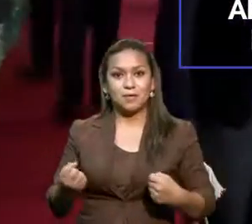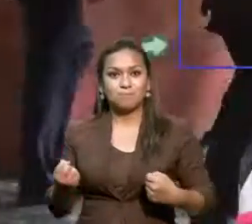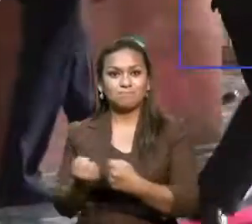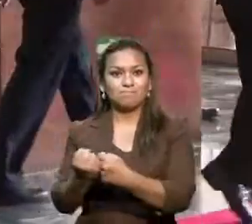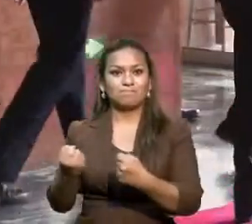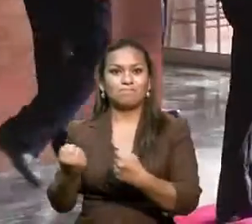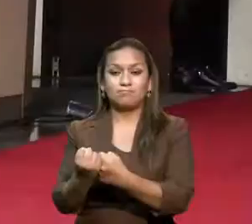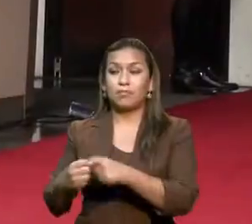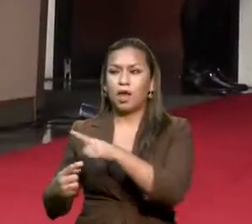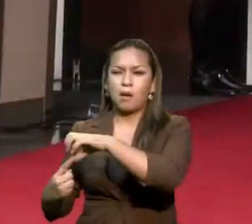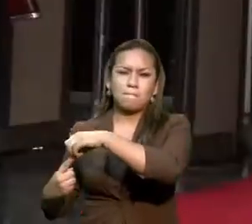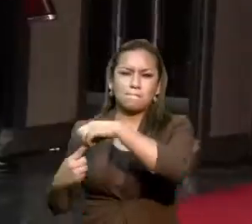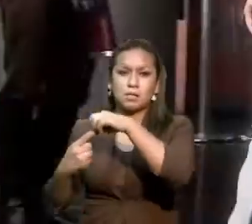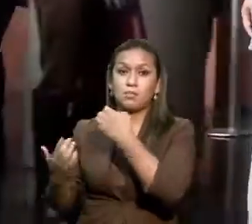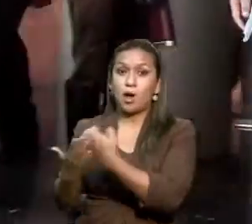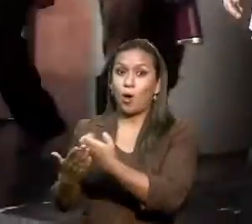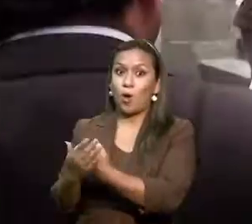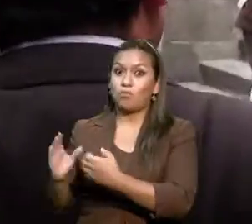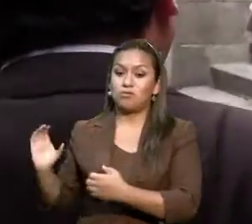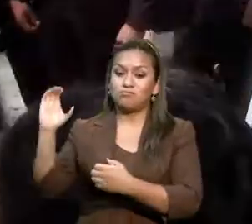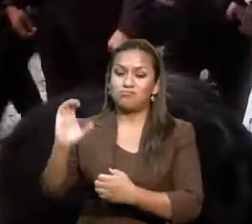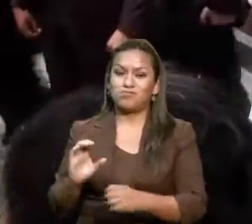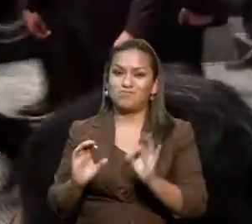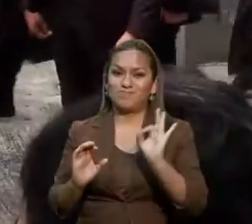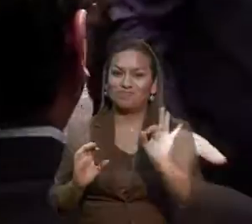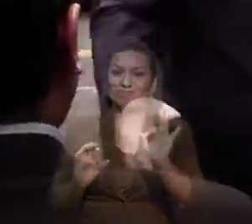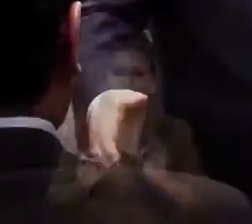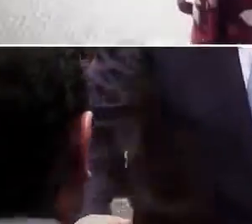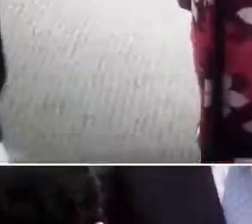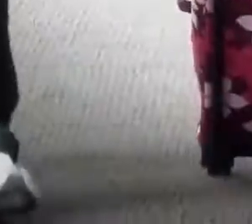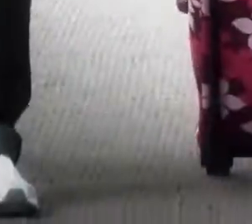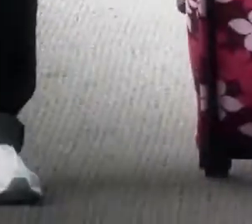China, uno de los principales aliados económicos del país.